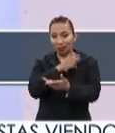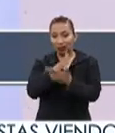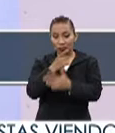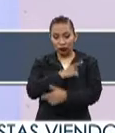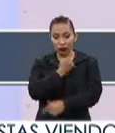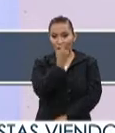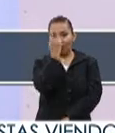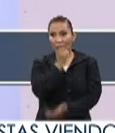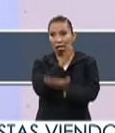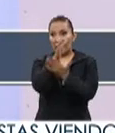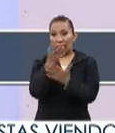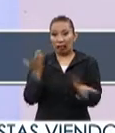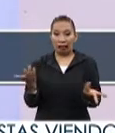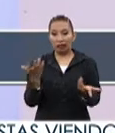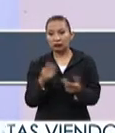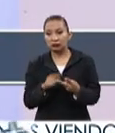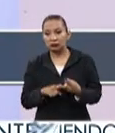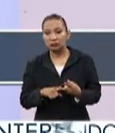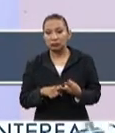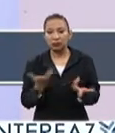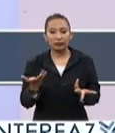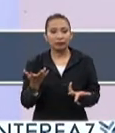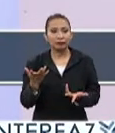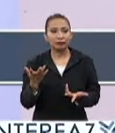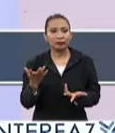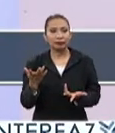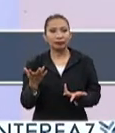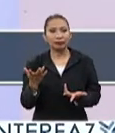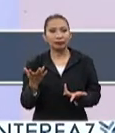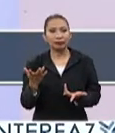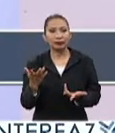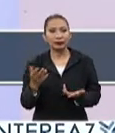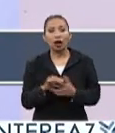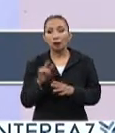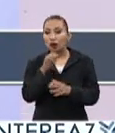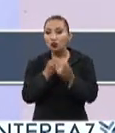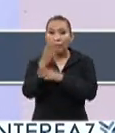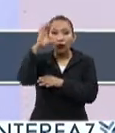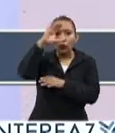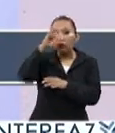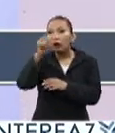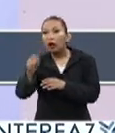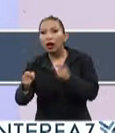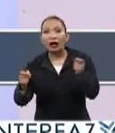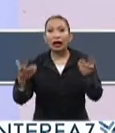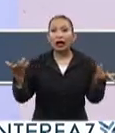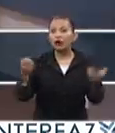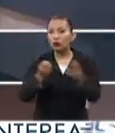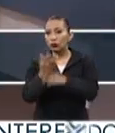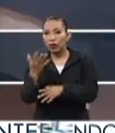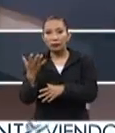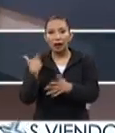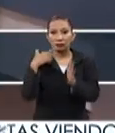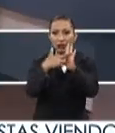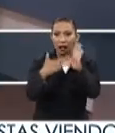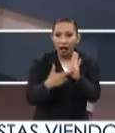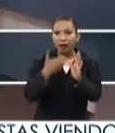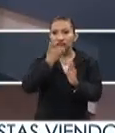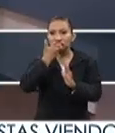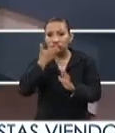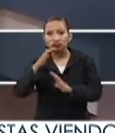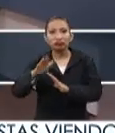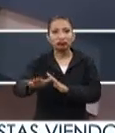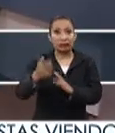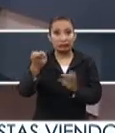llegar solo, básicamente, y llegar básicamente a una nueva cultura, llegar a unas nuevas reglas,